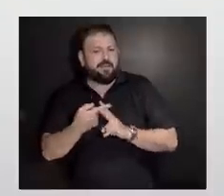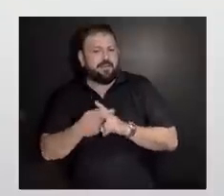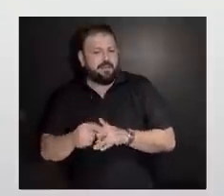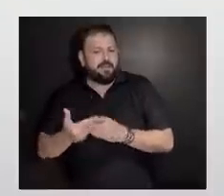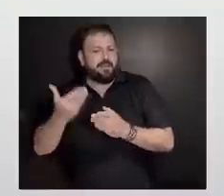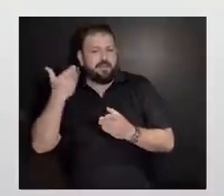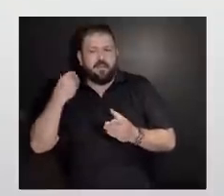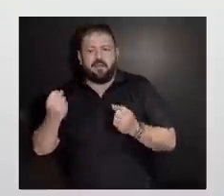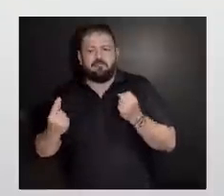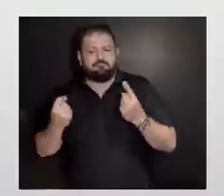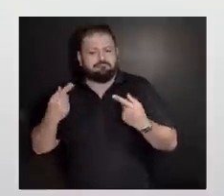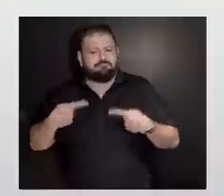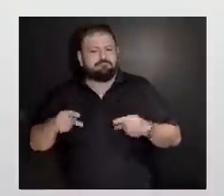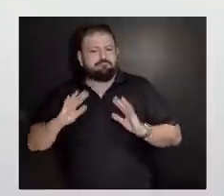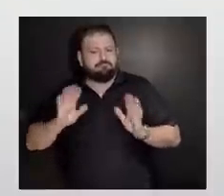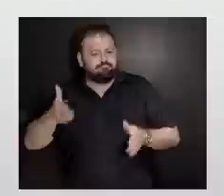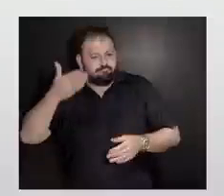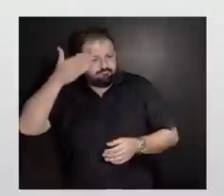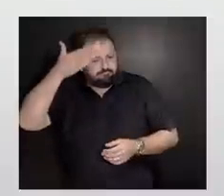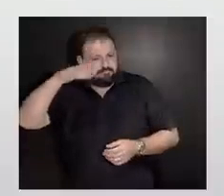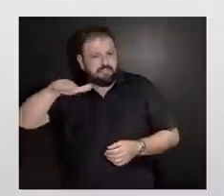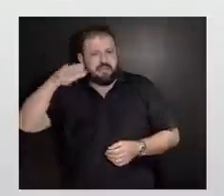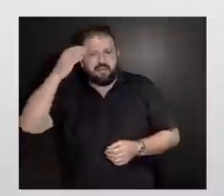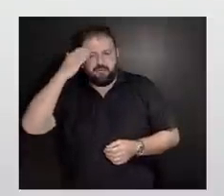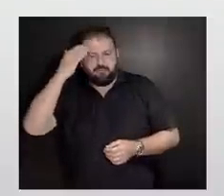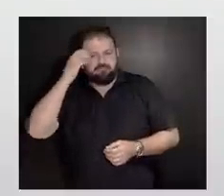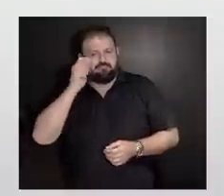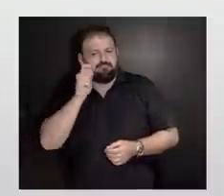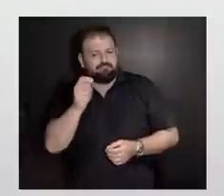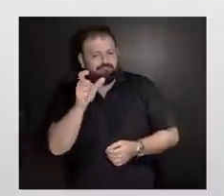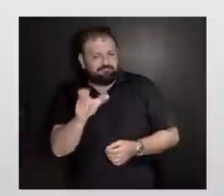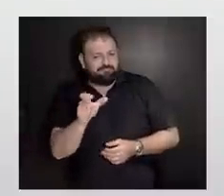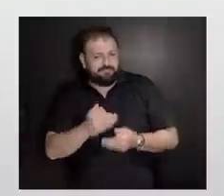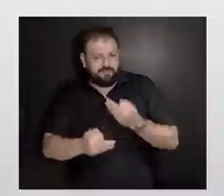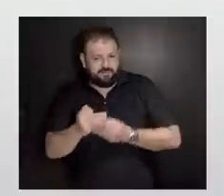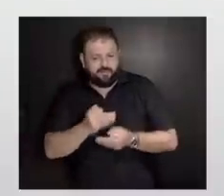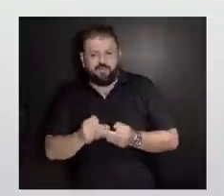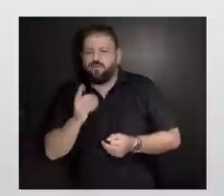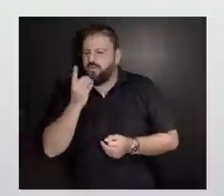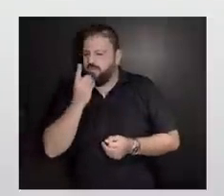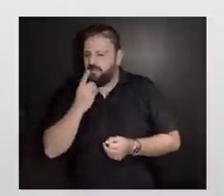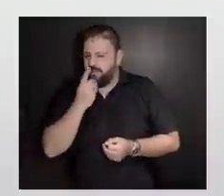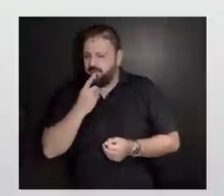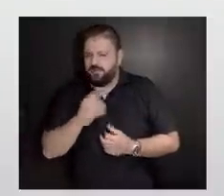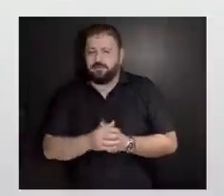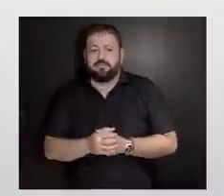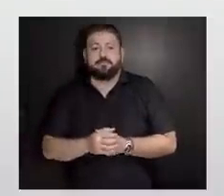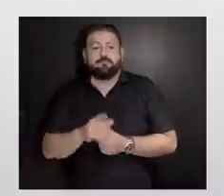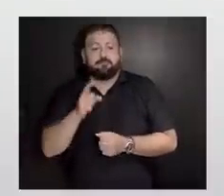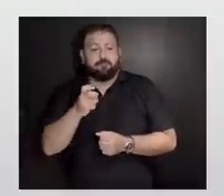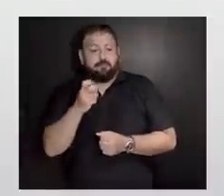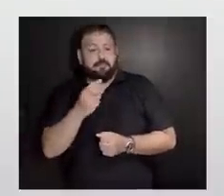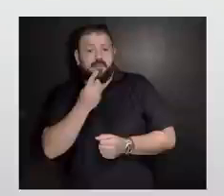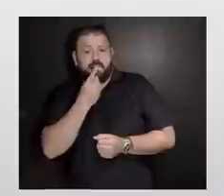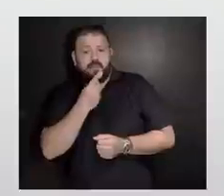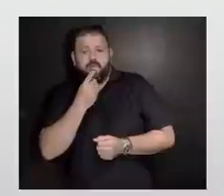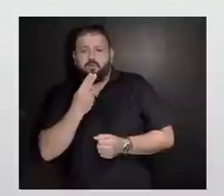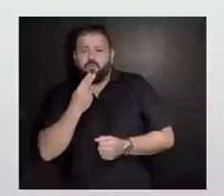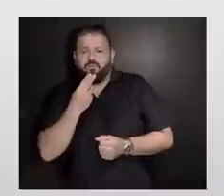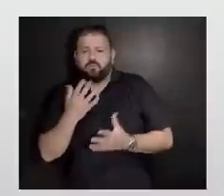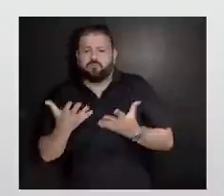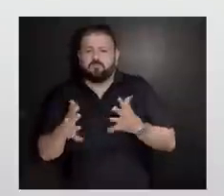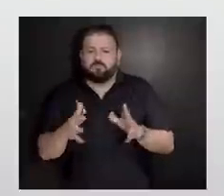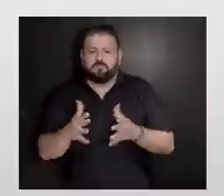de conocimiento y se empezaba a escribir. El término ya de diabetes fue utilizado a partir más o menos